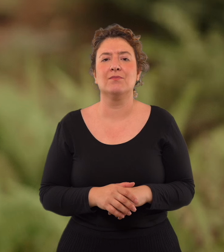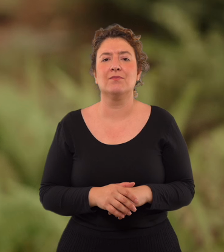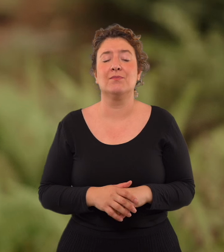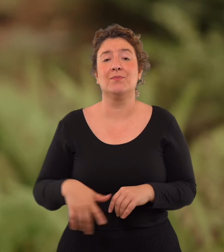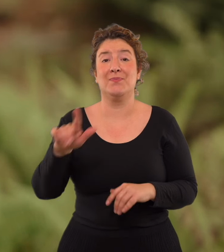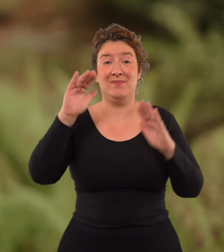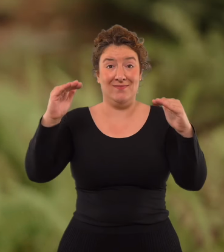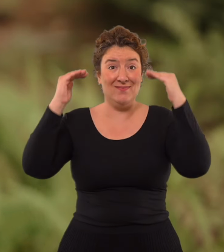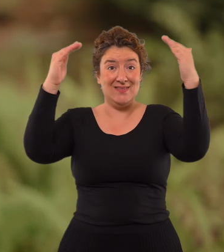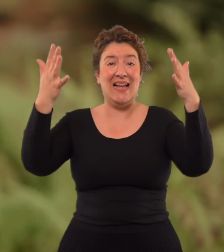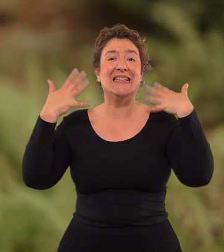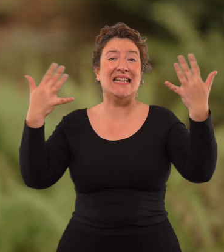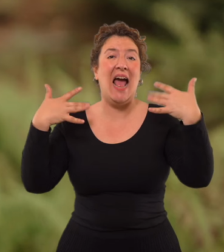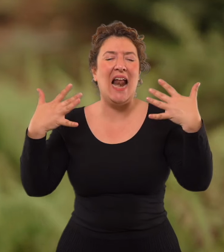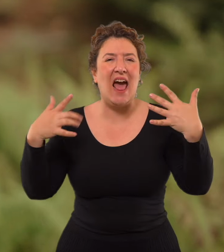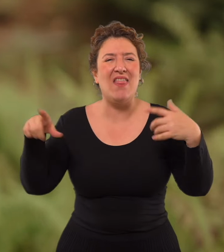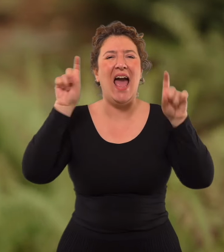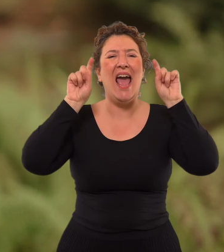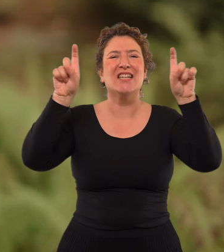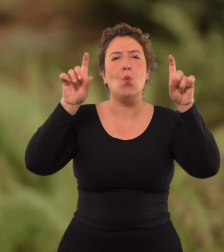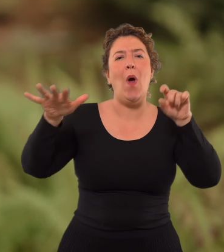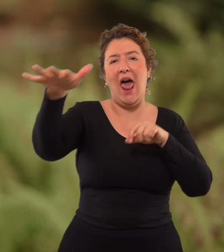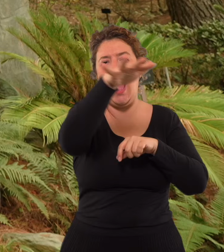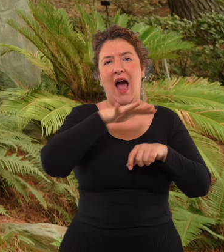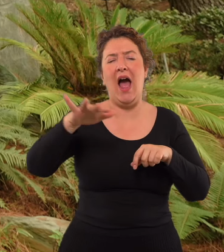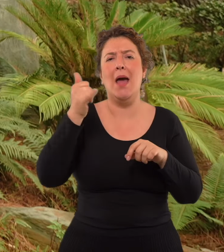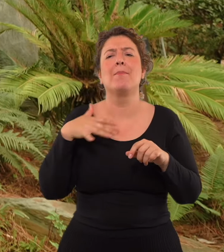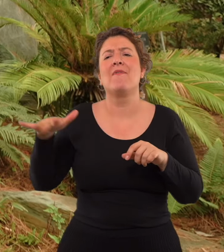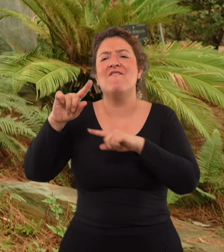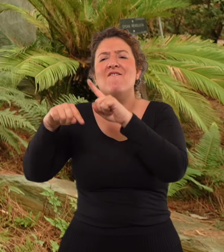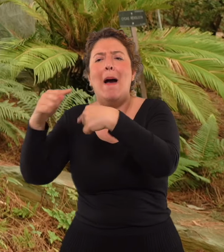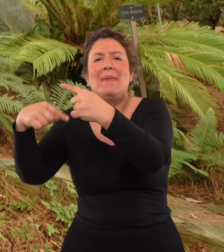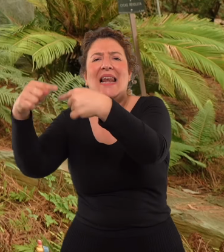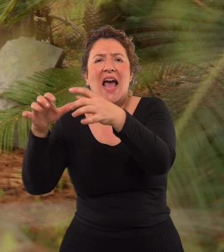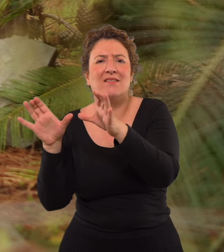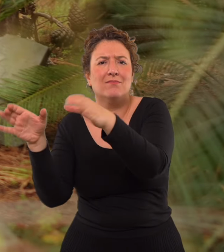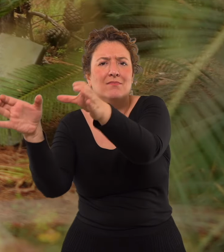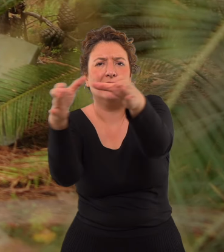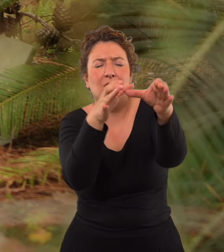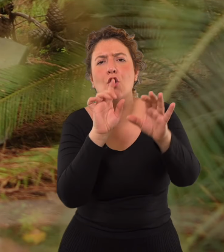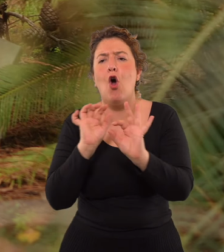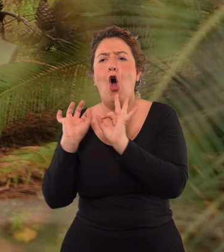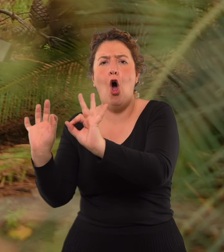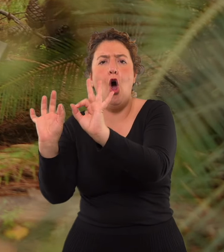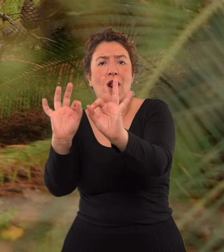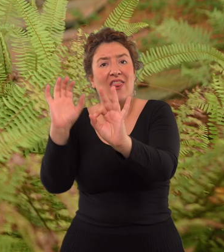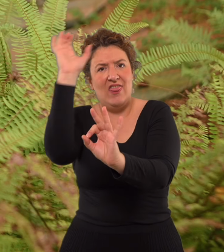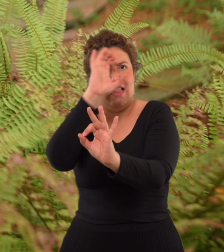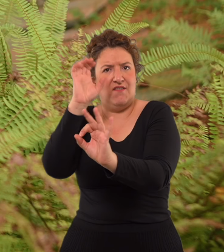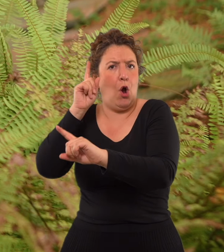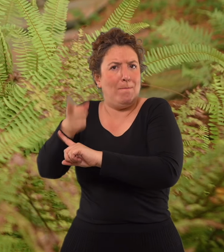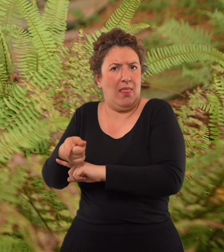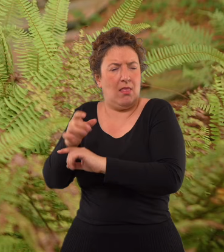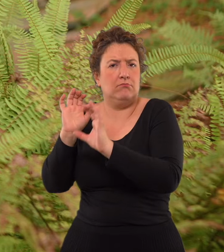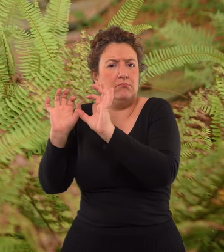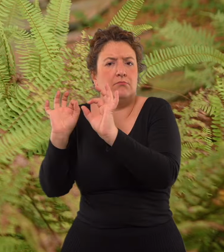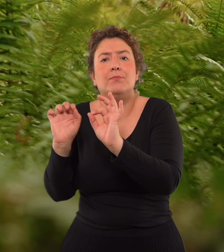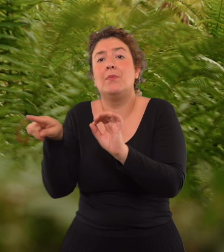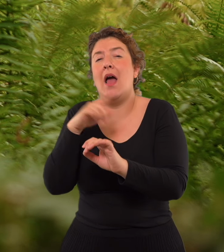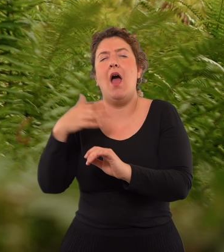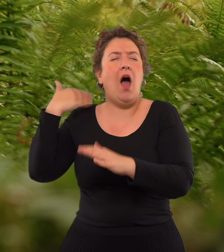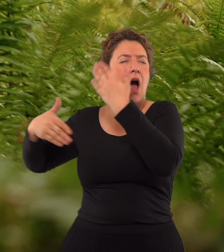En la terraza de las escuelas botánicas encontramos las plantas agrupadas por familias y ordenadas según criterios científicos,